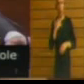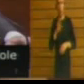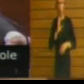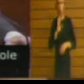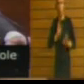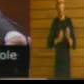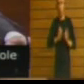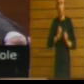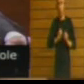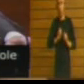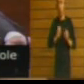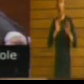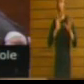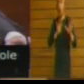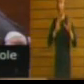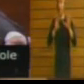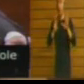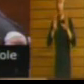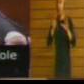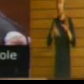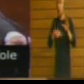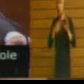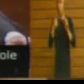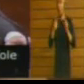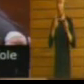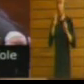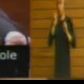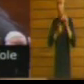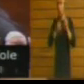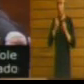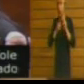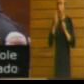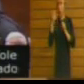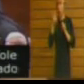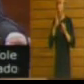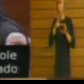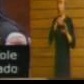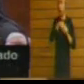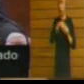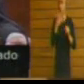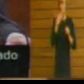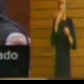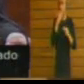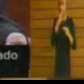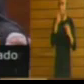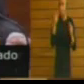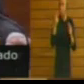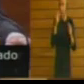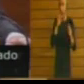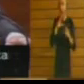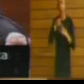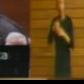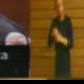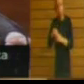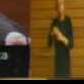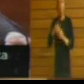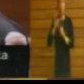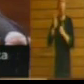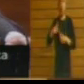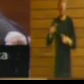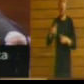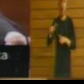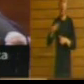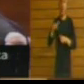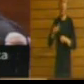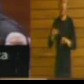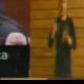98,2 del alumnado desfavorecido que va a la escuela pública va al modelo en castellano con implantación del programa en